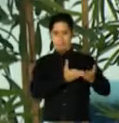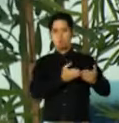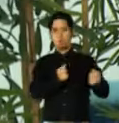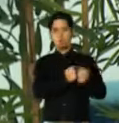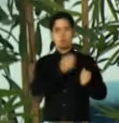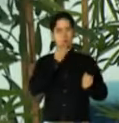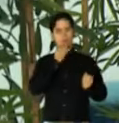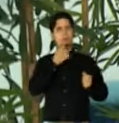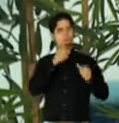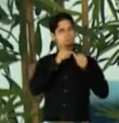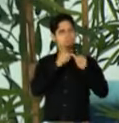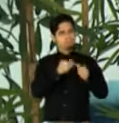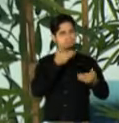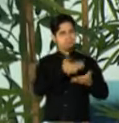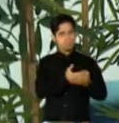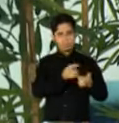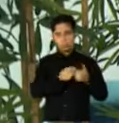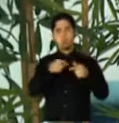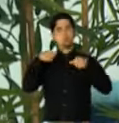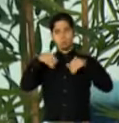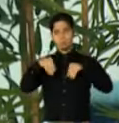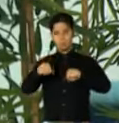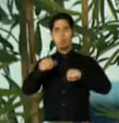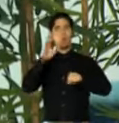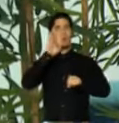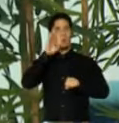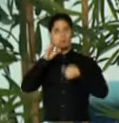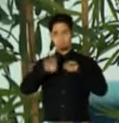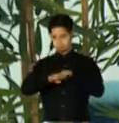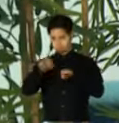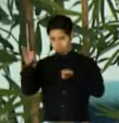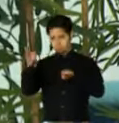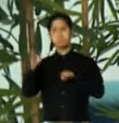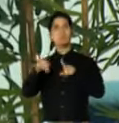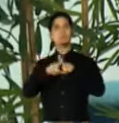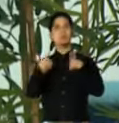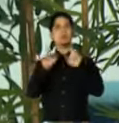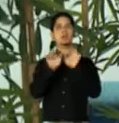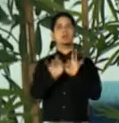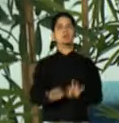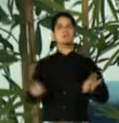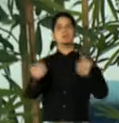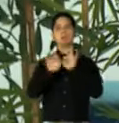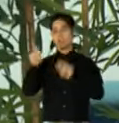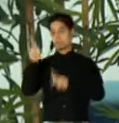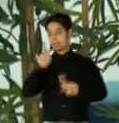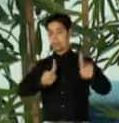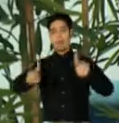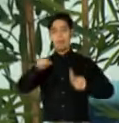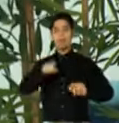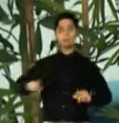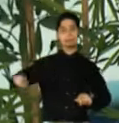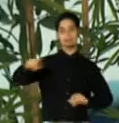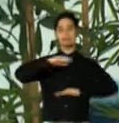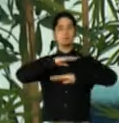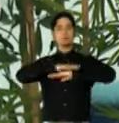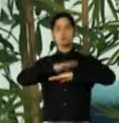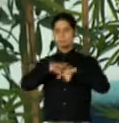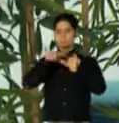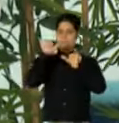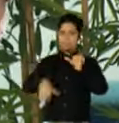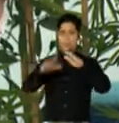los supermercados van a poder abrir, esto va a ocurrir, lo que necesitamos es un comportamiento de mantenernos en nuestras casas. Y me